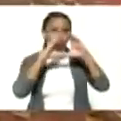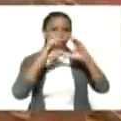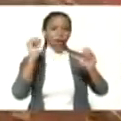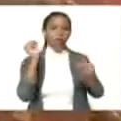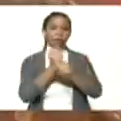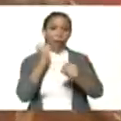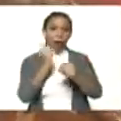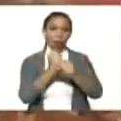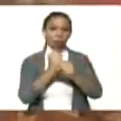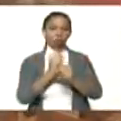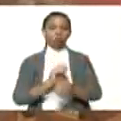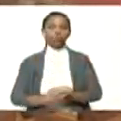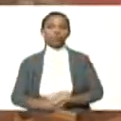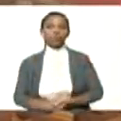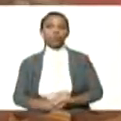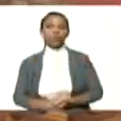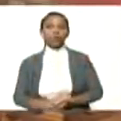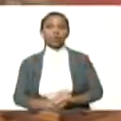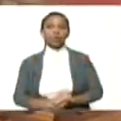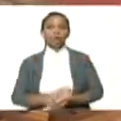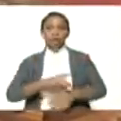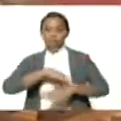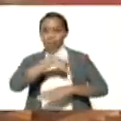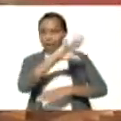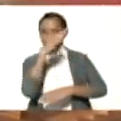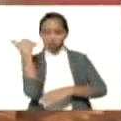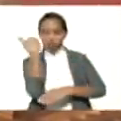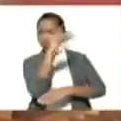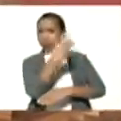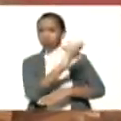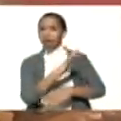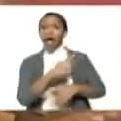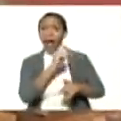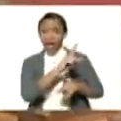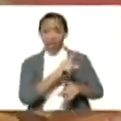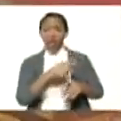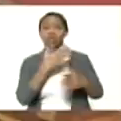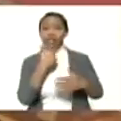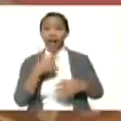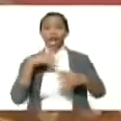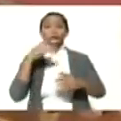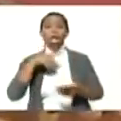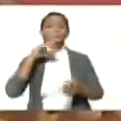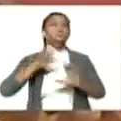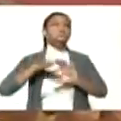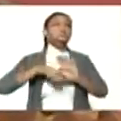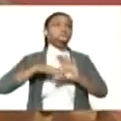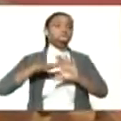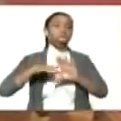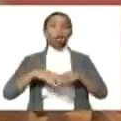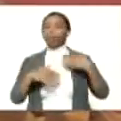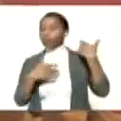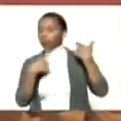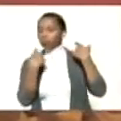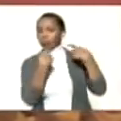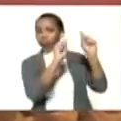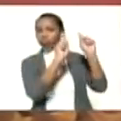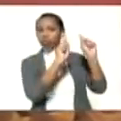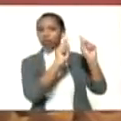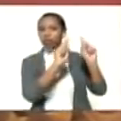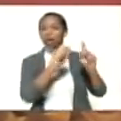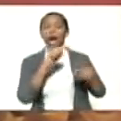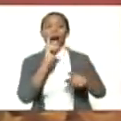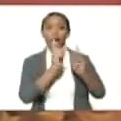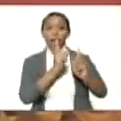trabajo. Deje a que ellos lleguen, sigan con su show y su payasería. Allá están nuestros diputados